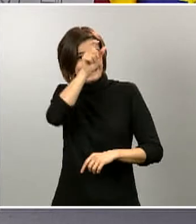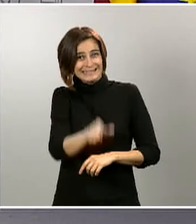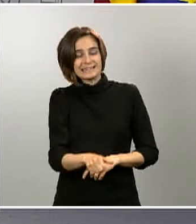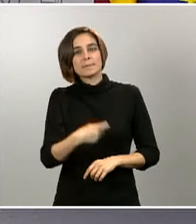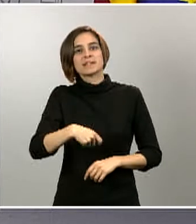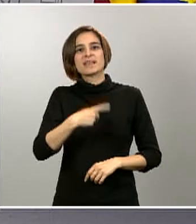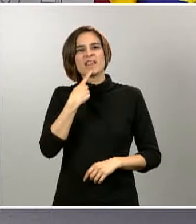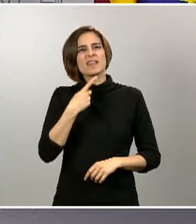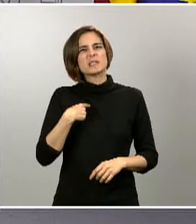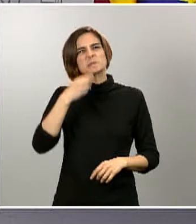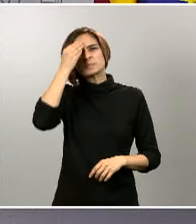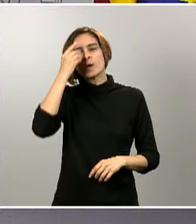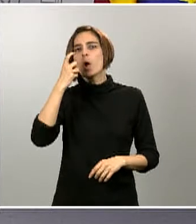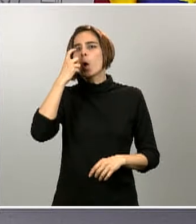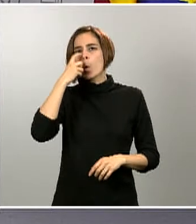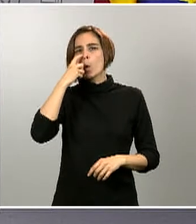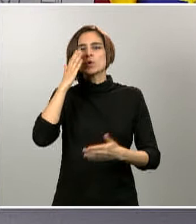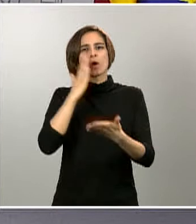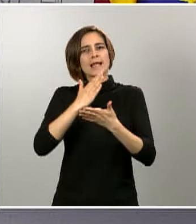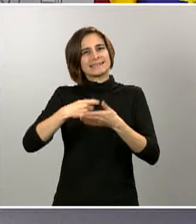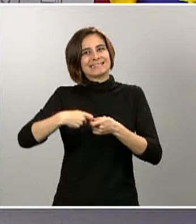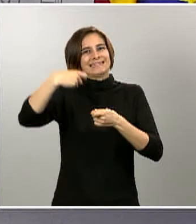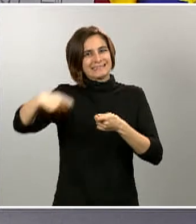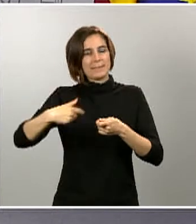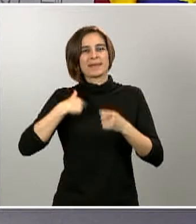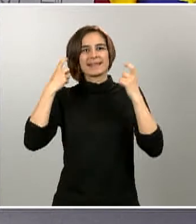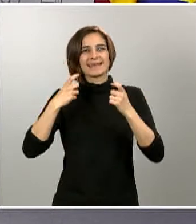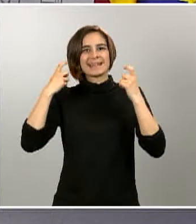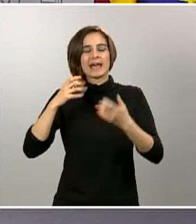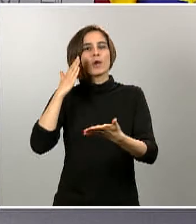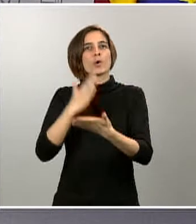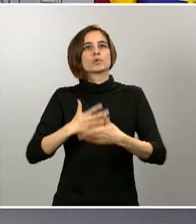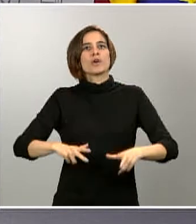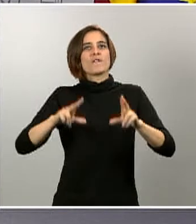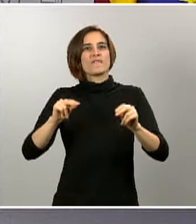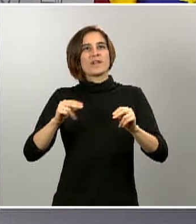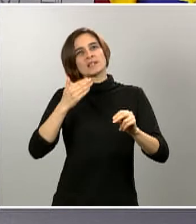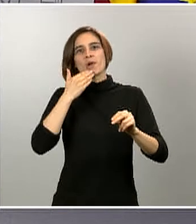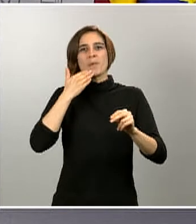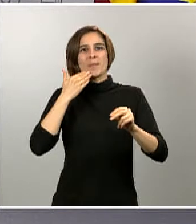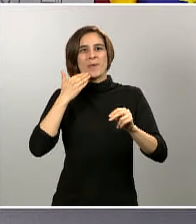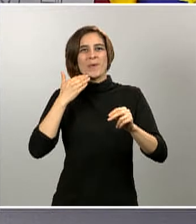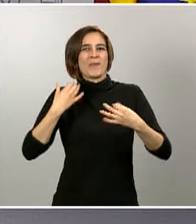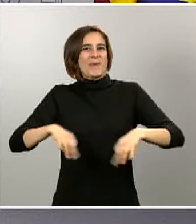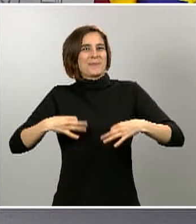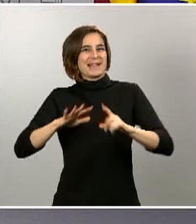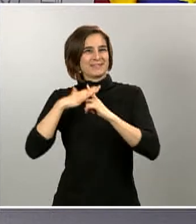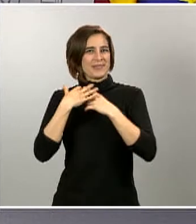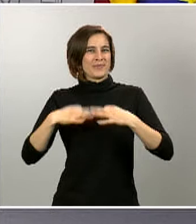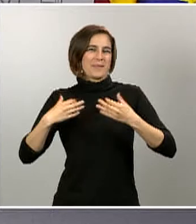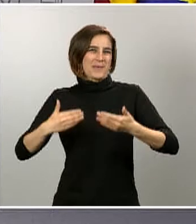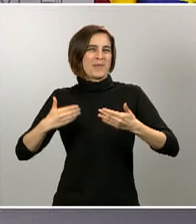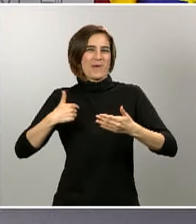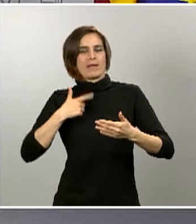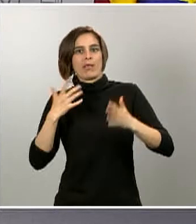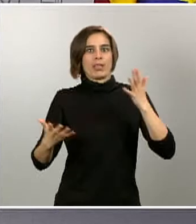de junio para terminar el curso de una manera más o menos regular. Mi pregunta es la siguiente. ¿Hay alguna decisión tomada con respecto a